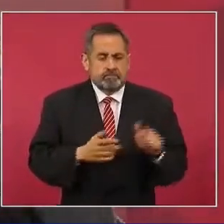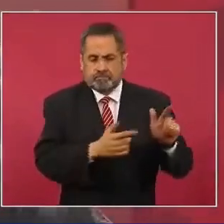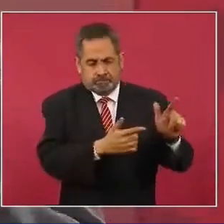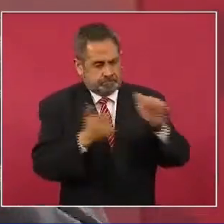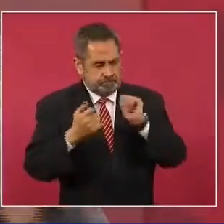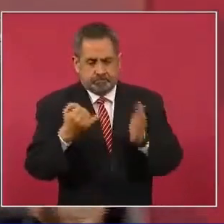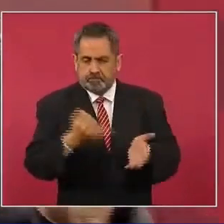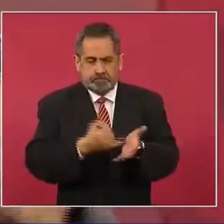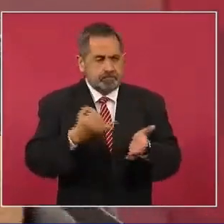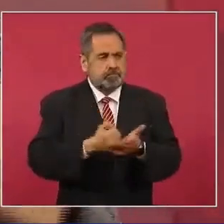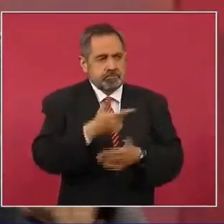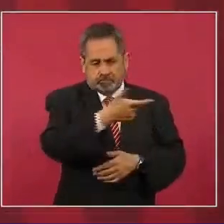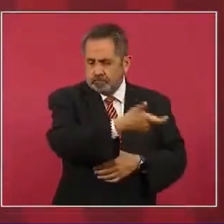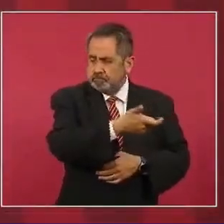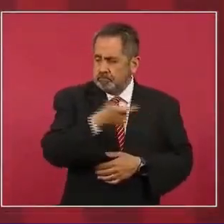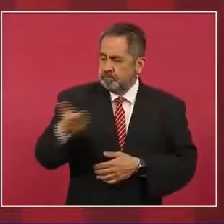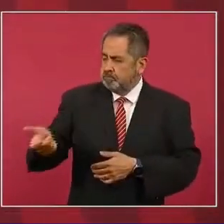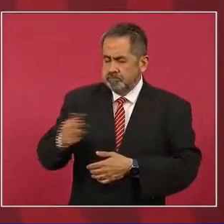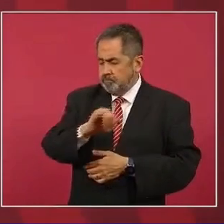cobrar los impuestos,